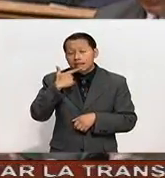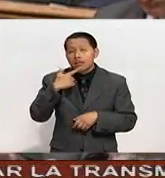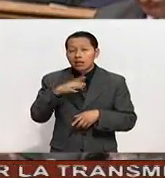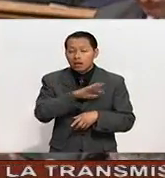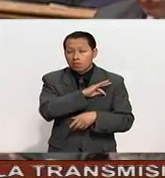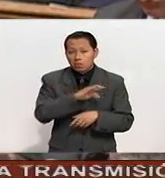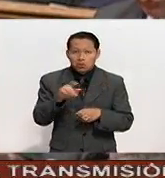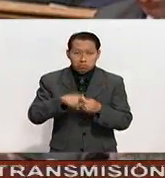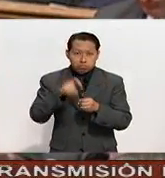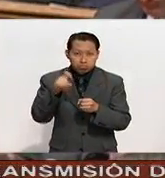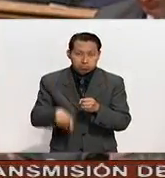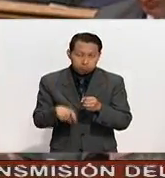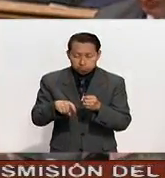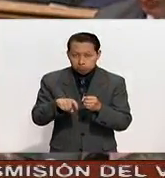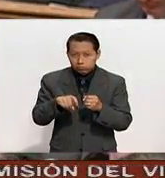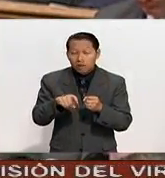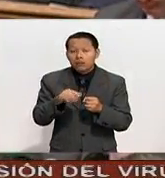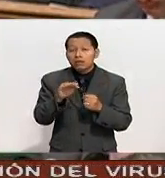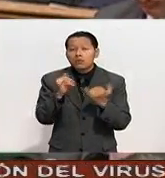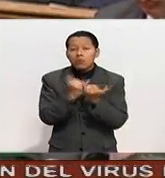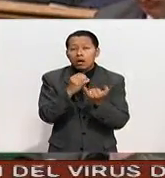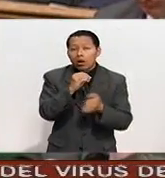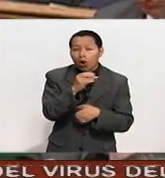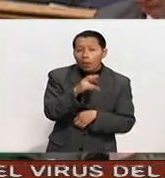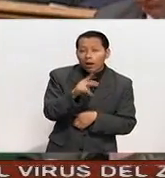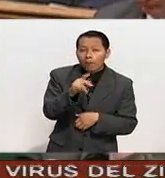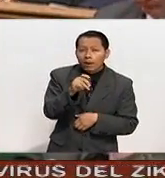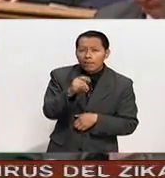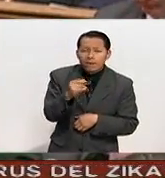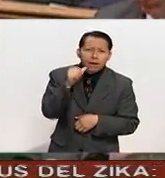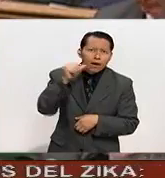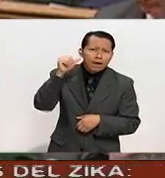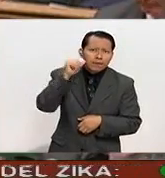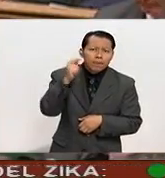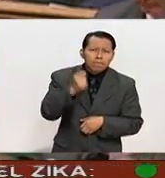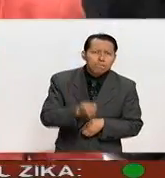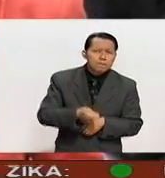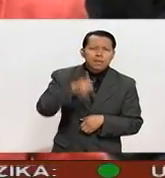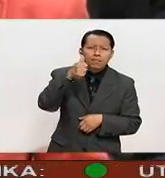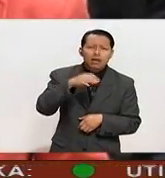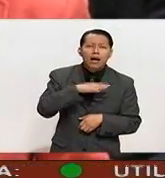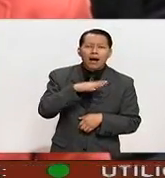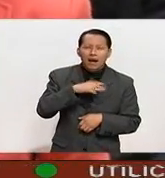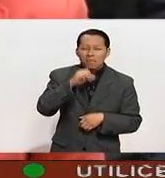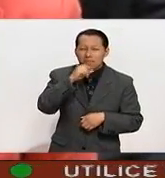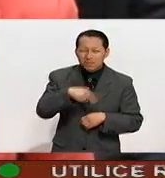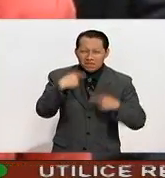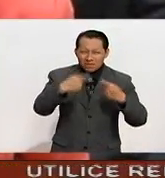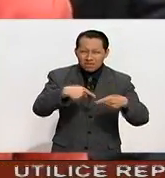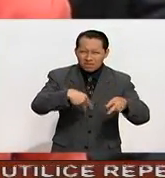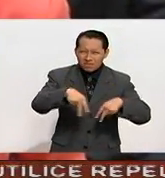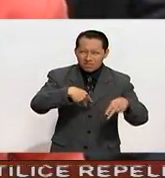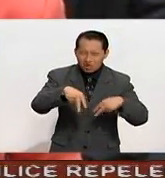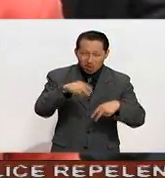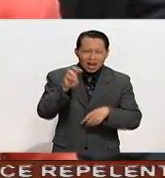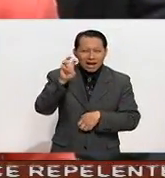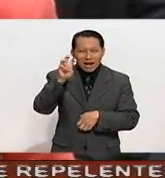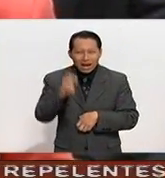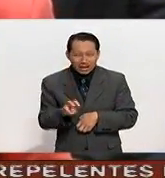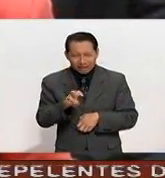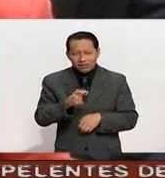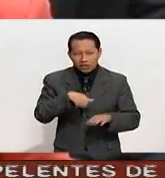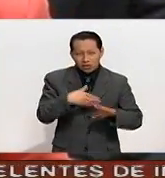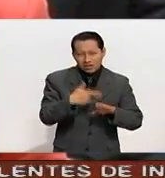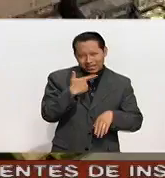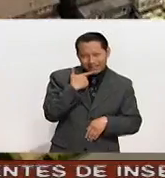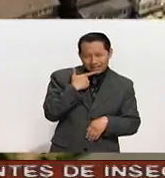muy simbólico, Omar, Pati, de que ayer se enfrentaron por primera vez en la historia la selección de Gales con el Reino Unido y